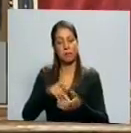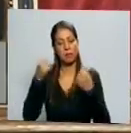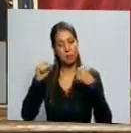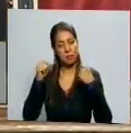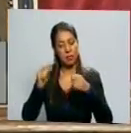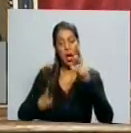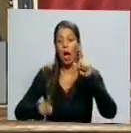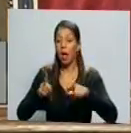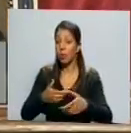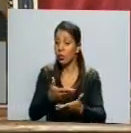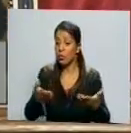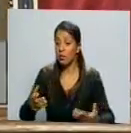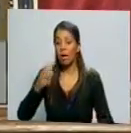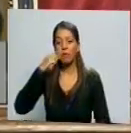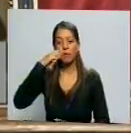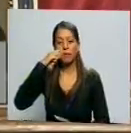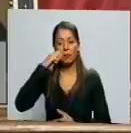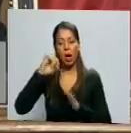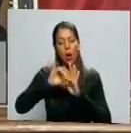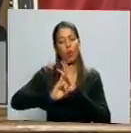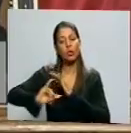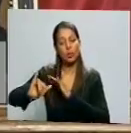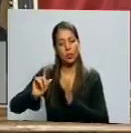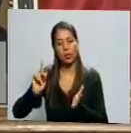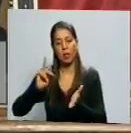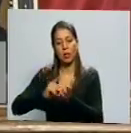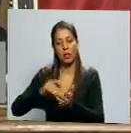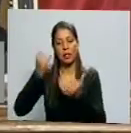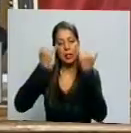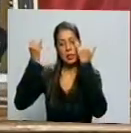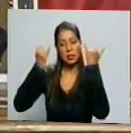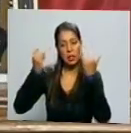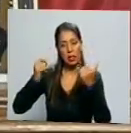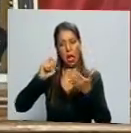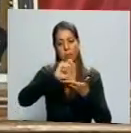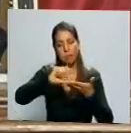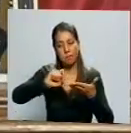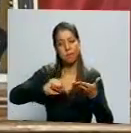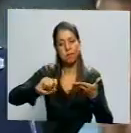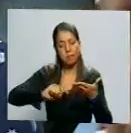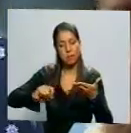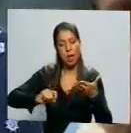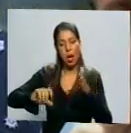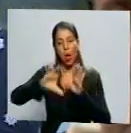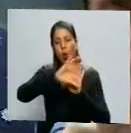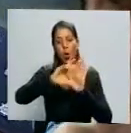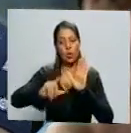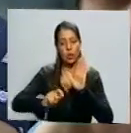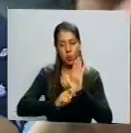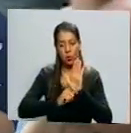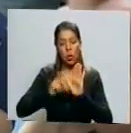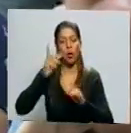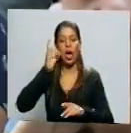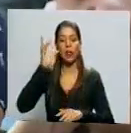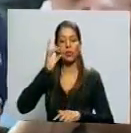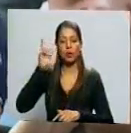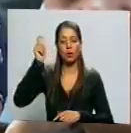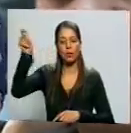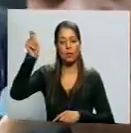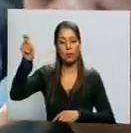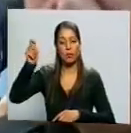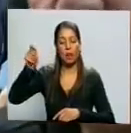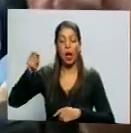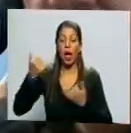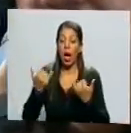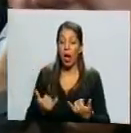fueron constituyentes en aquella época también aportaron su papel, y hoy el presidente Nicolás Maduro ha